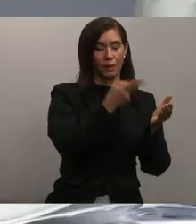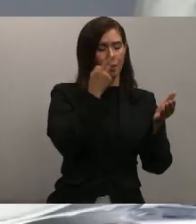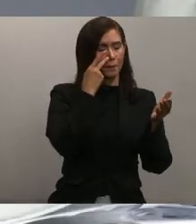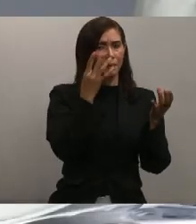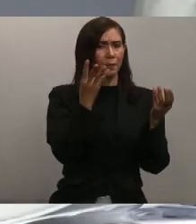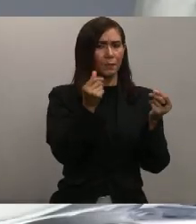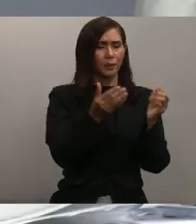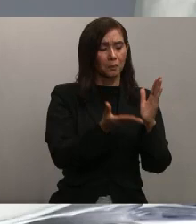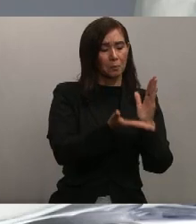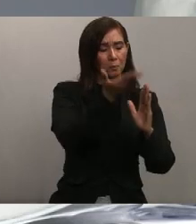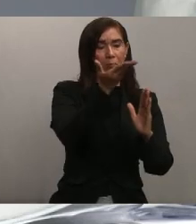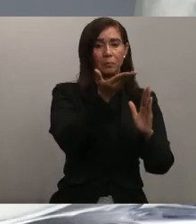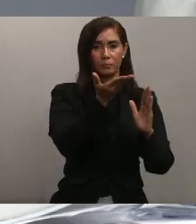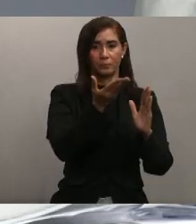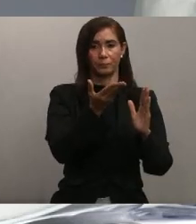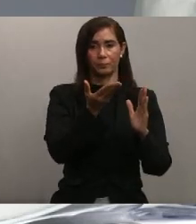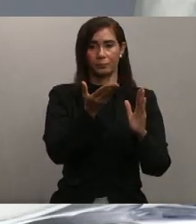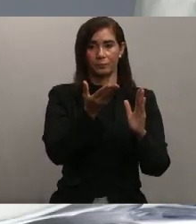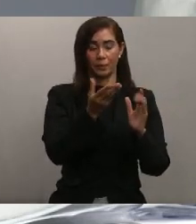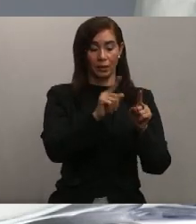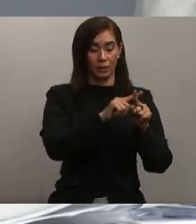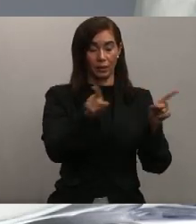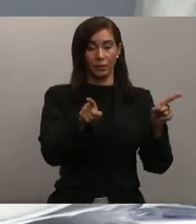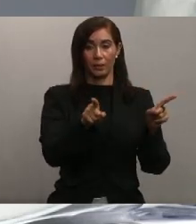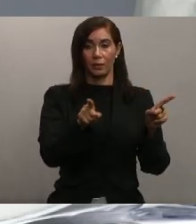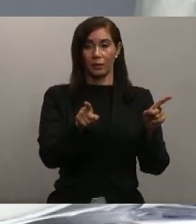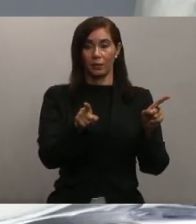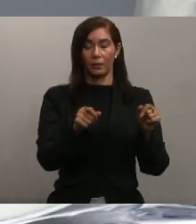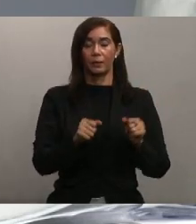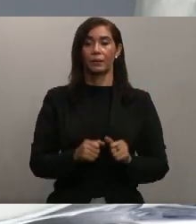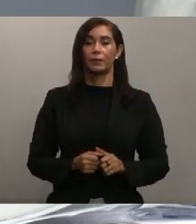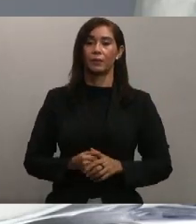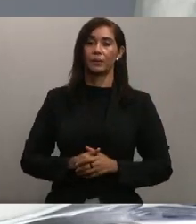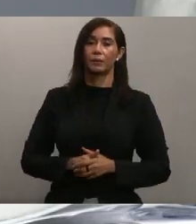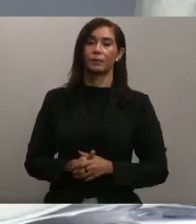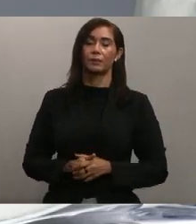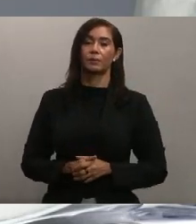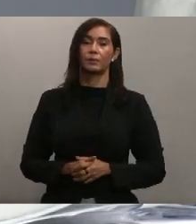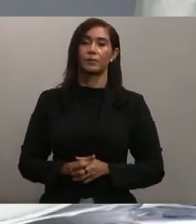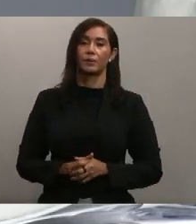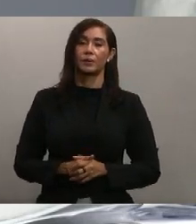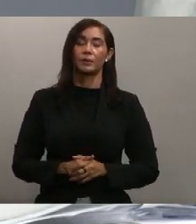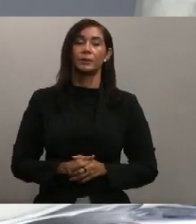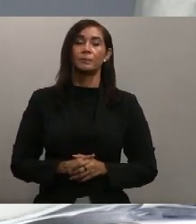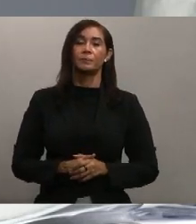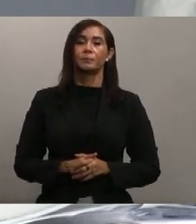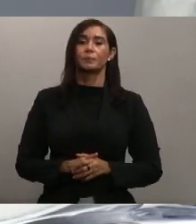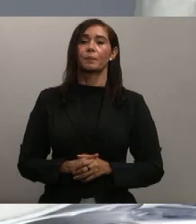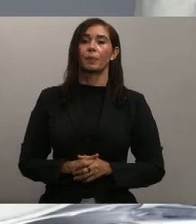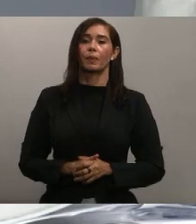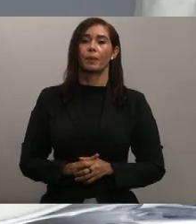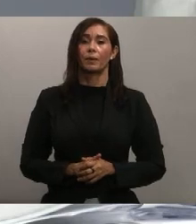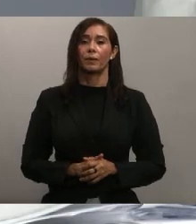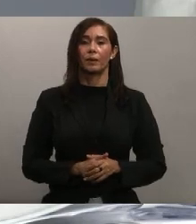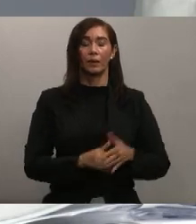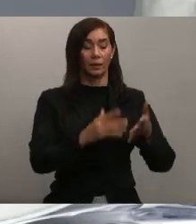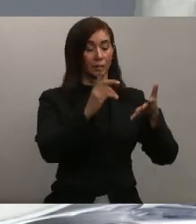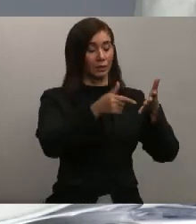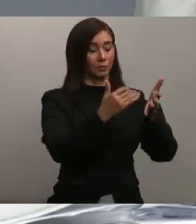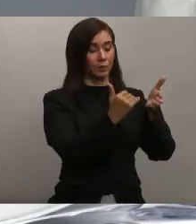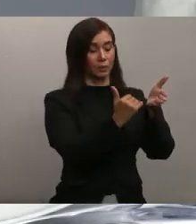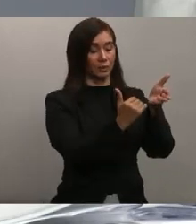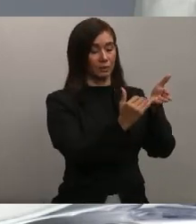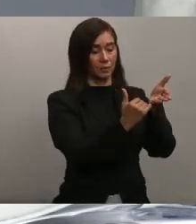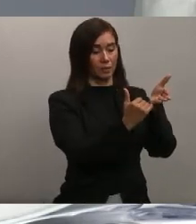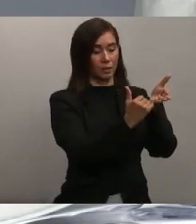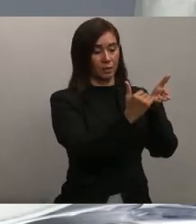gráfico totalmente diferente, donde la tendencia será hacia el acercamiento de las dos líneas,